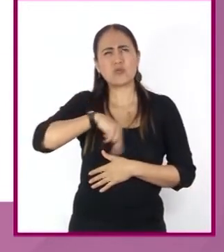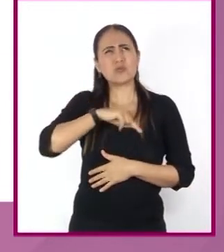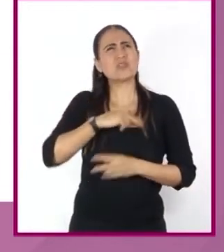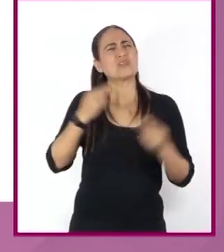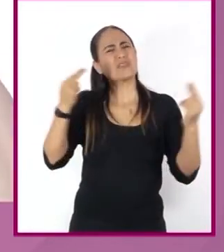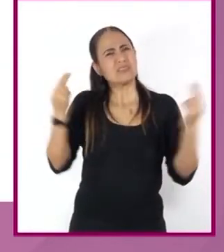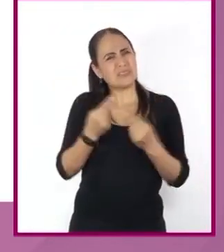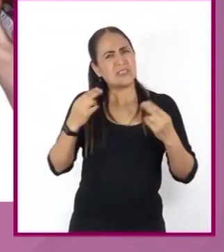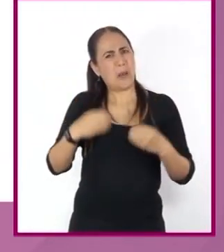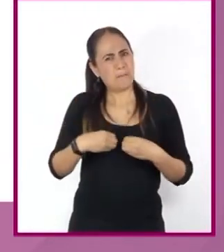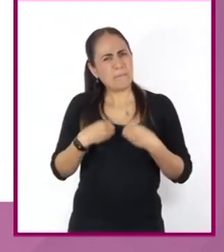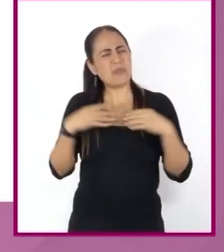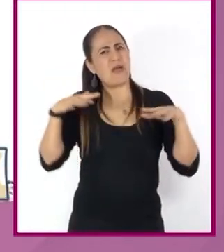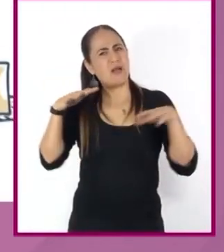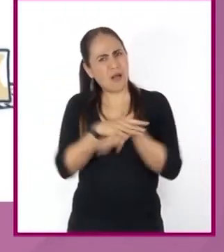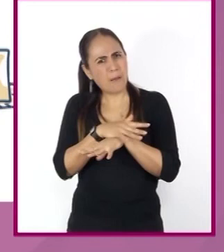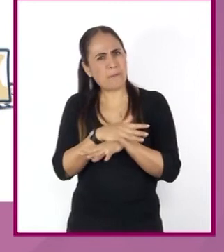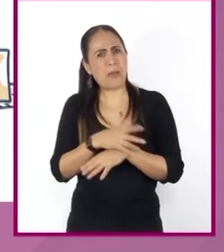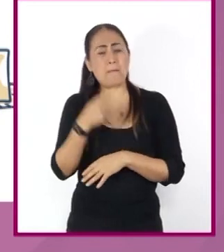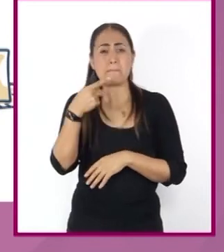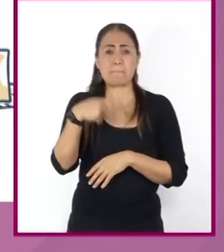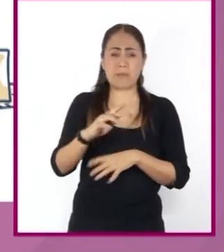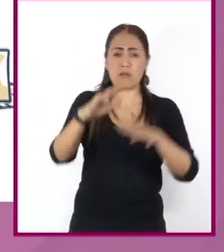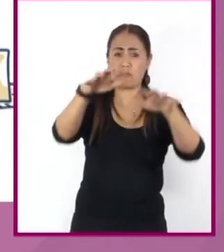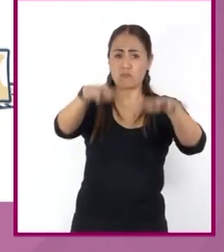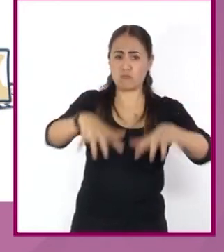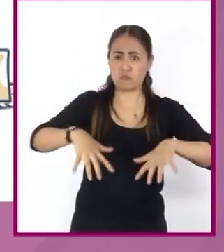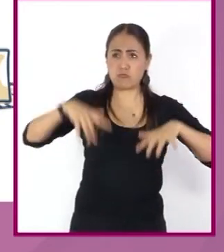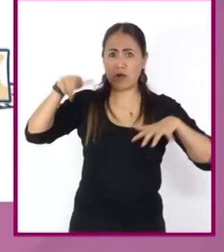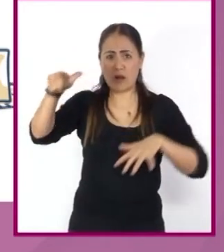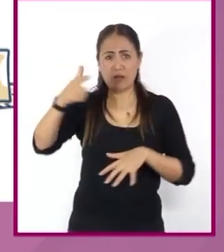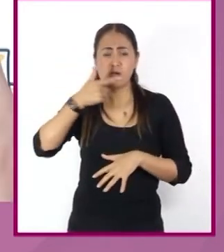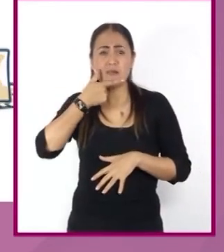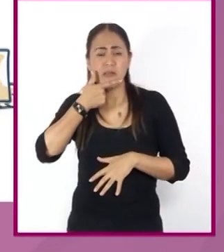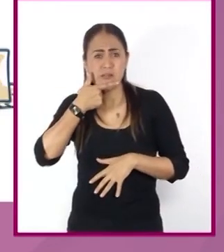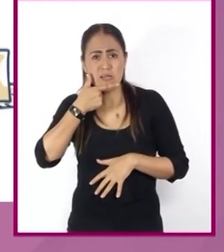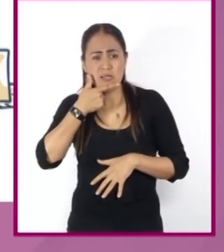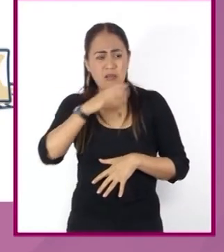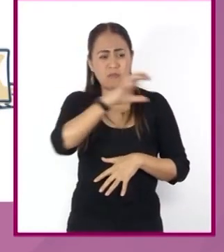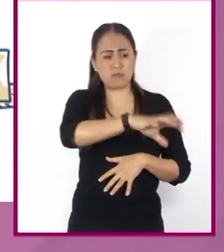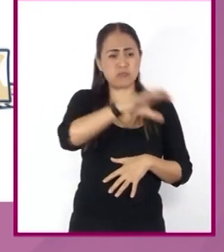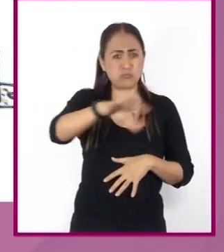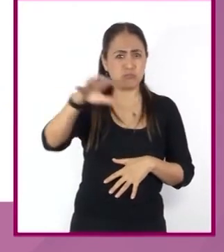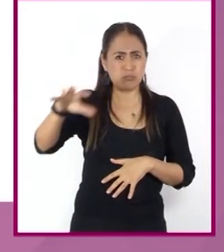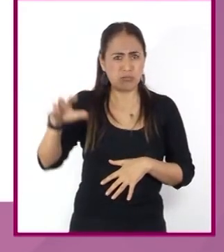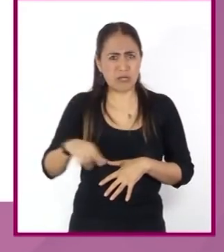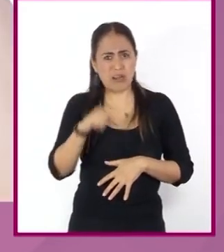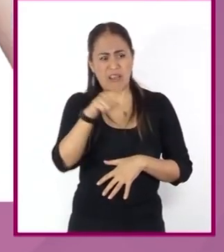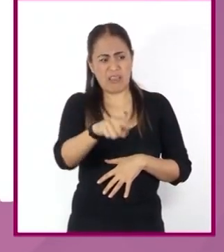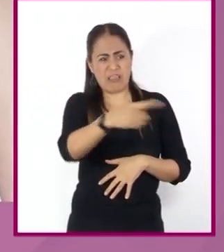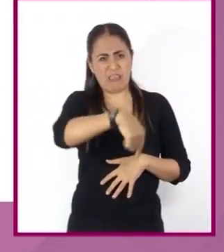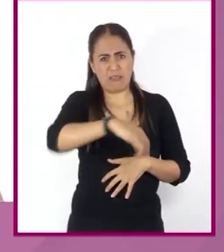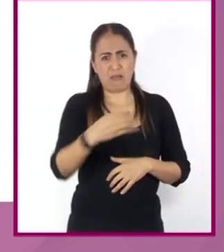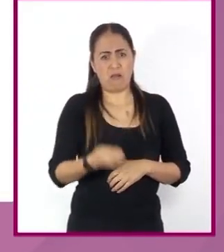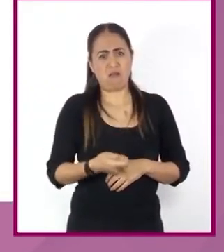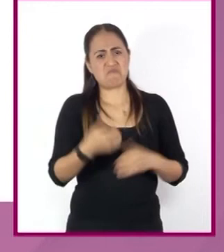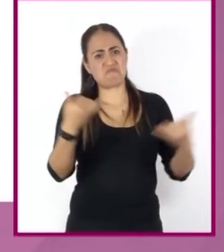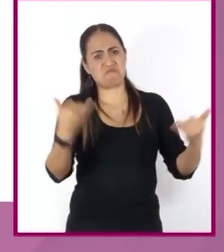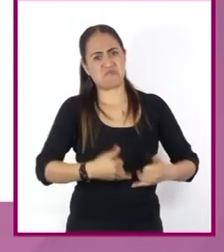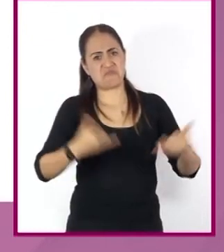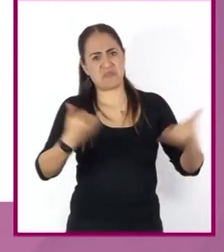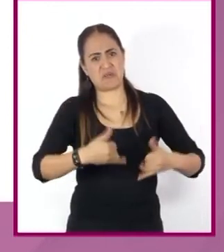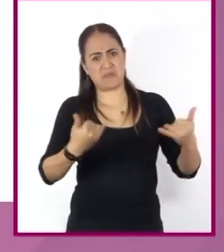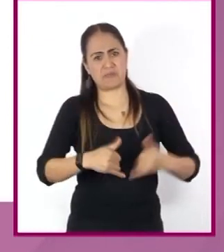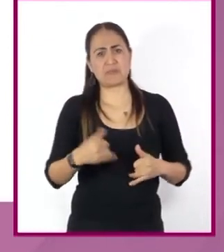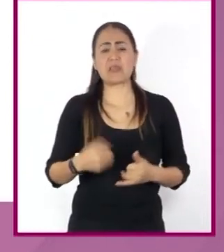de un cambio. Pero la respuesta del Parlamento británico fue declarar a las colonias en estado de rebelión. En el segundo